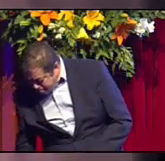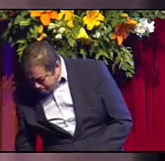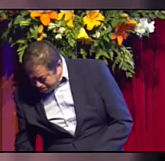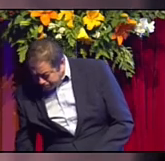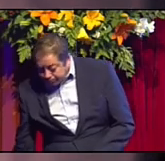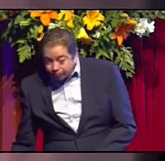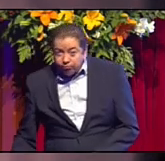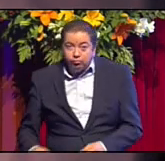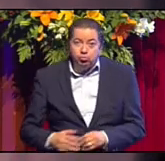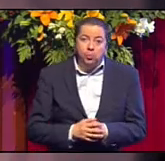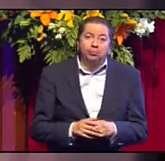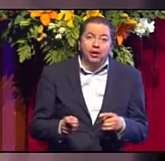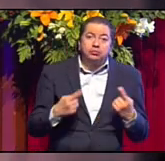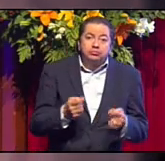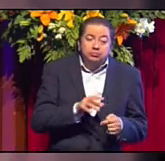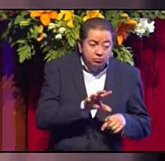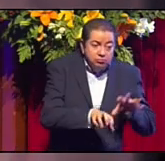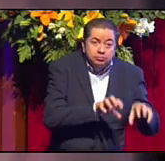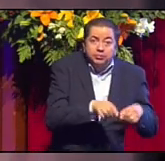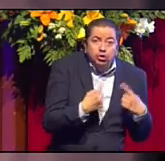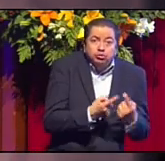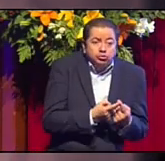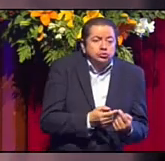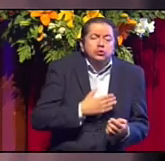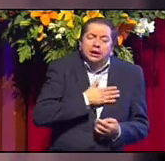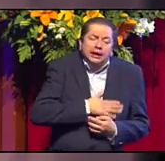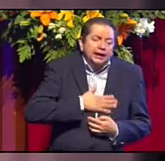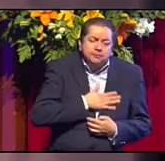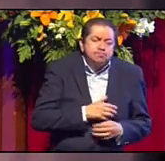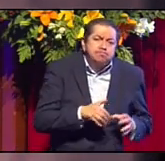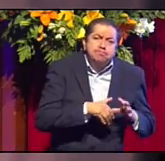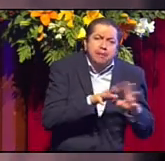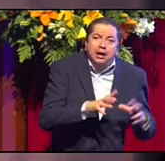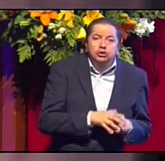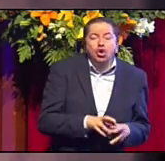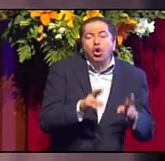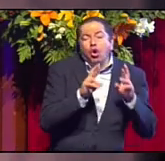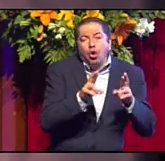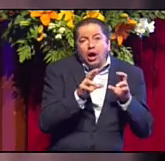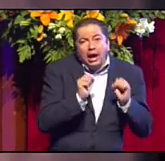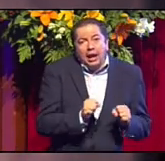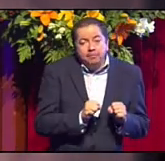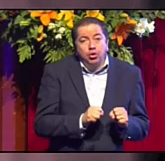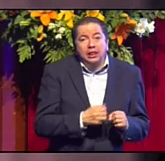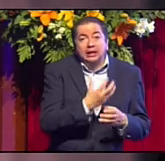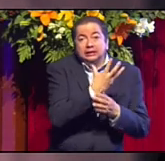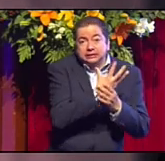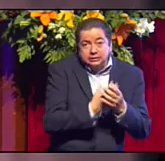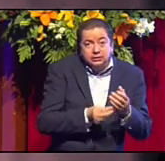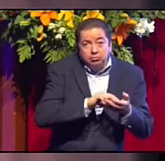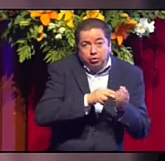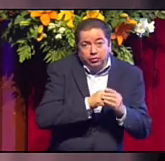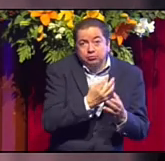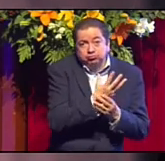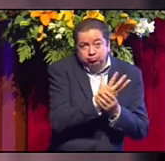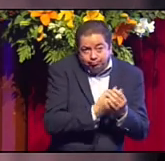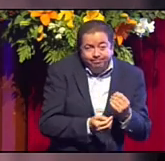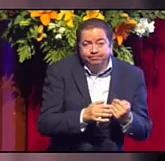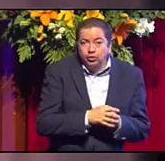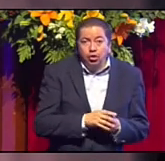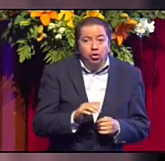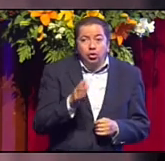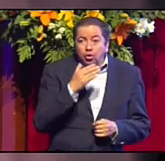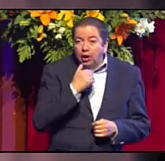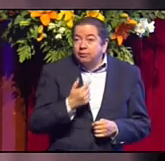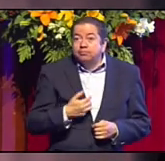umbral de aquellos seres que nosotros queremos. Ojalá que podamos resolver el tema de veterinario, que estamos disponibles, no es problema de recursos, no